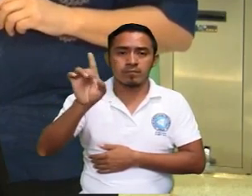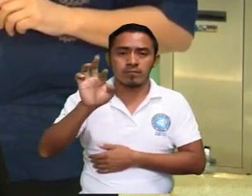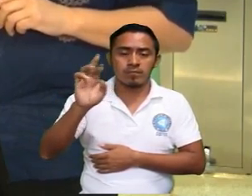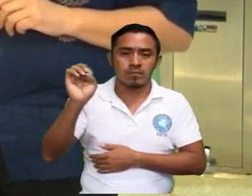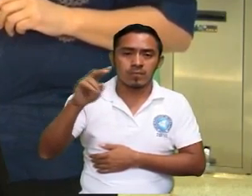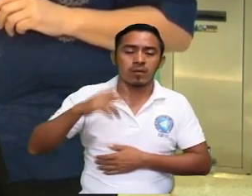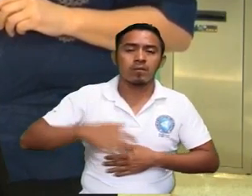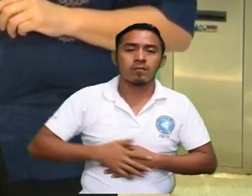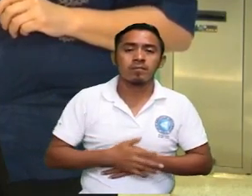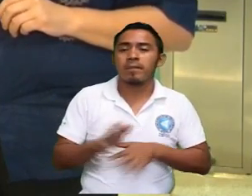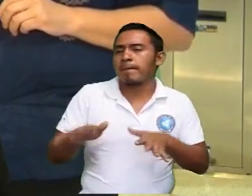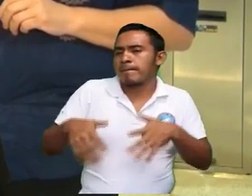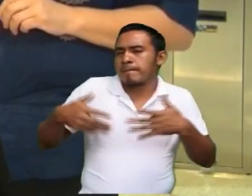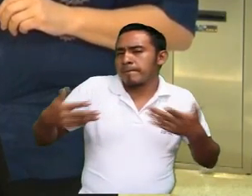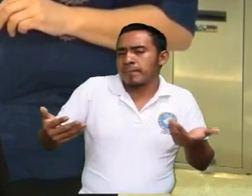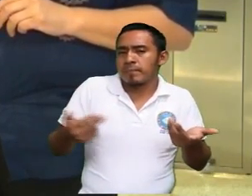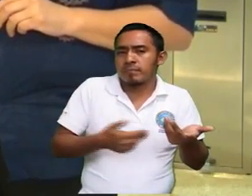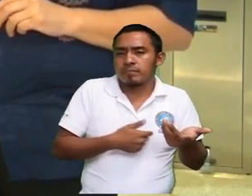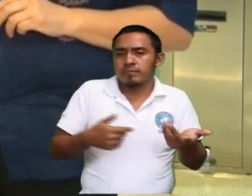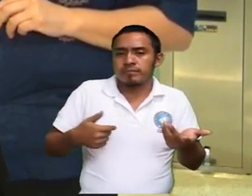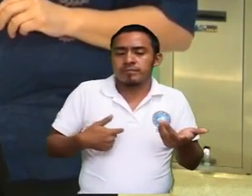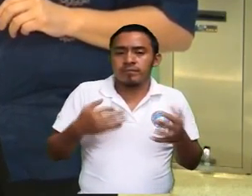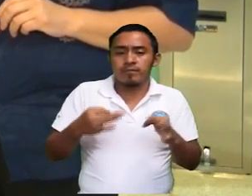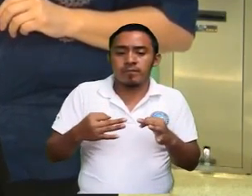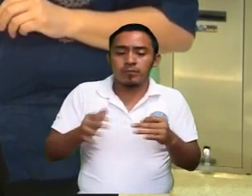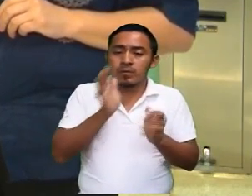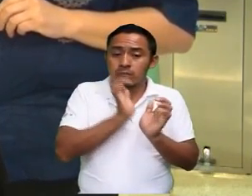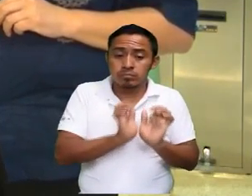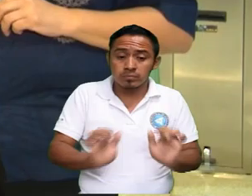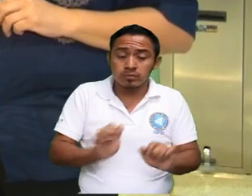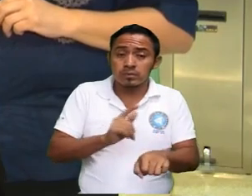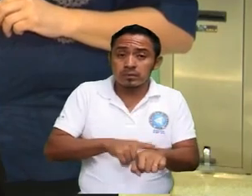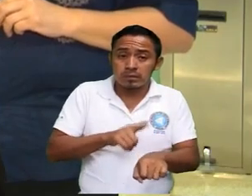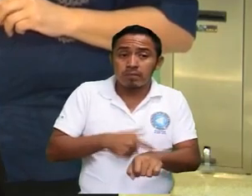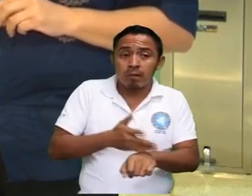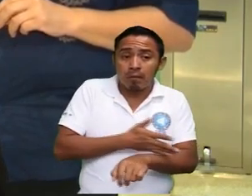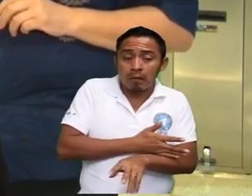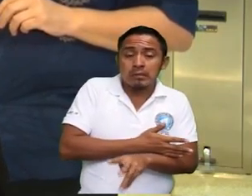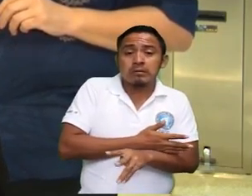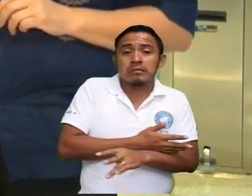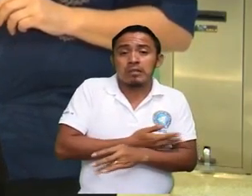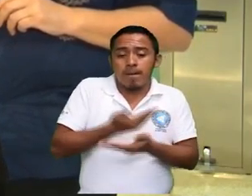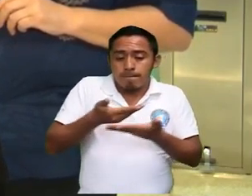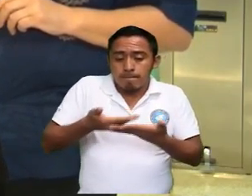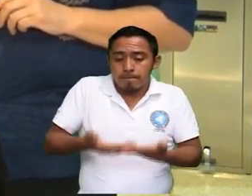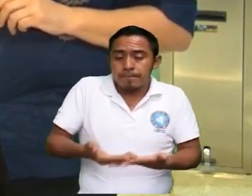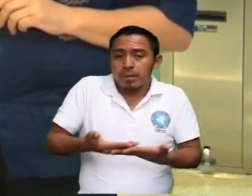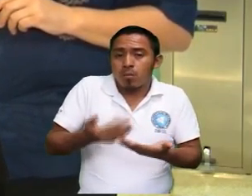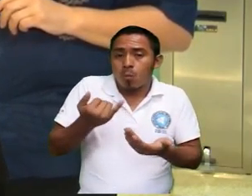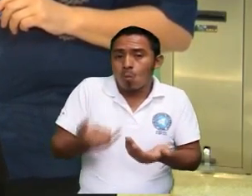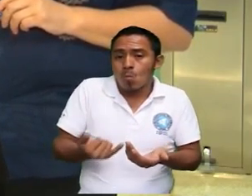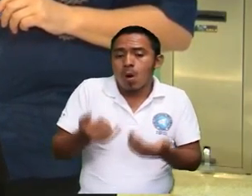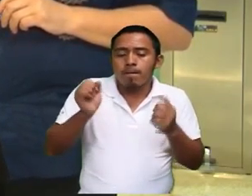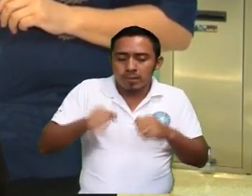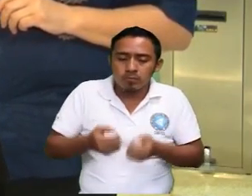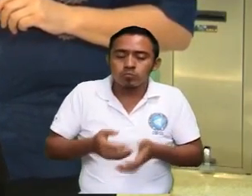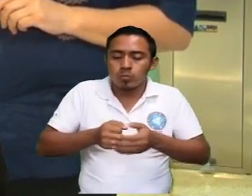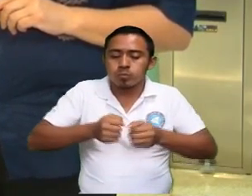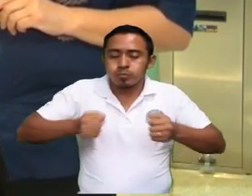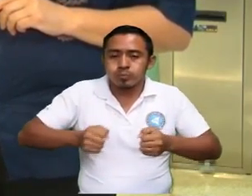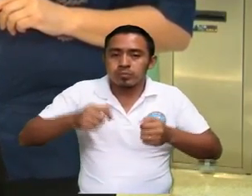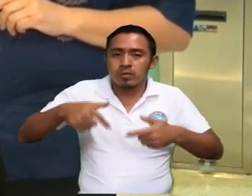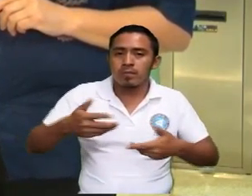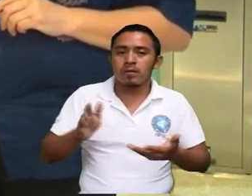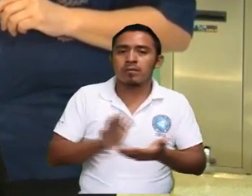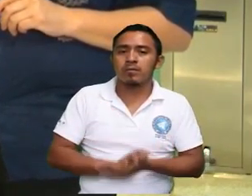Calderón para... que los niños prematuros, los niños con bajo peso, puedan ganar peso a través de